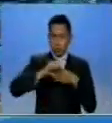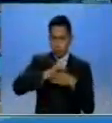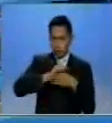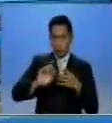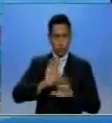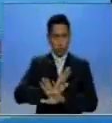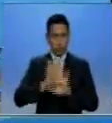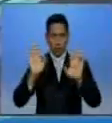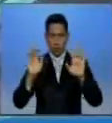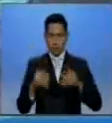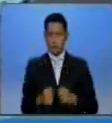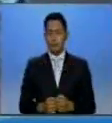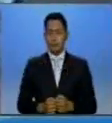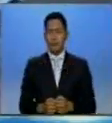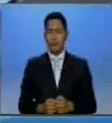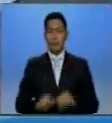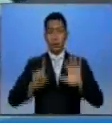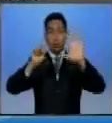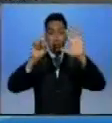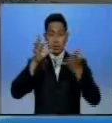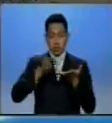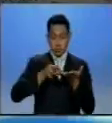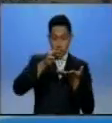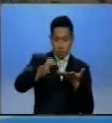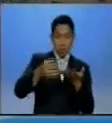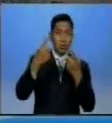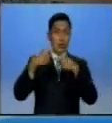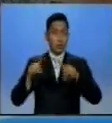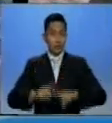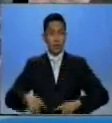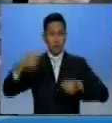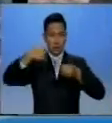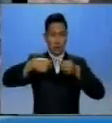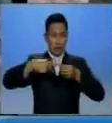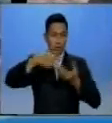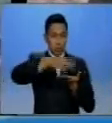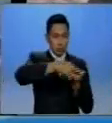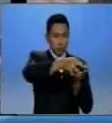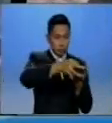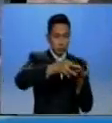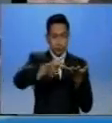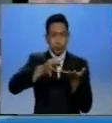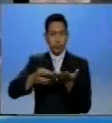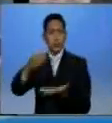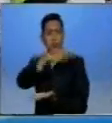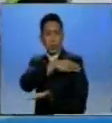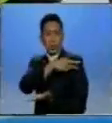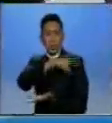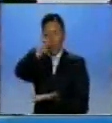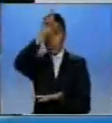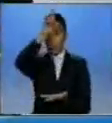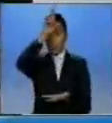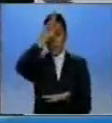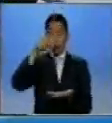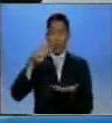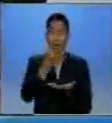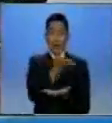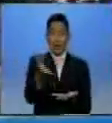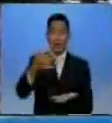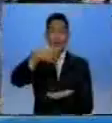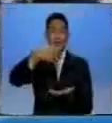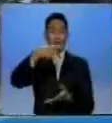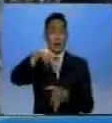simulacro. Seis sectores de los cantones del Distrito Metropolitano de Quito, Mejía y Rumiñahui, ubicados en zonas de